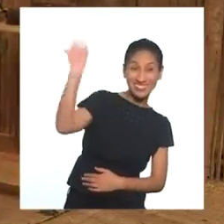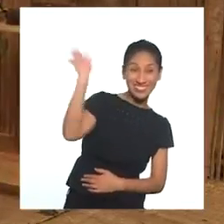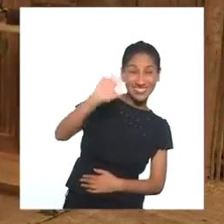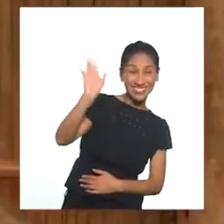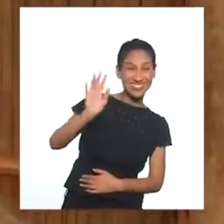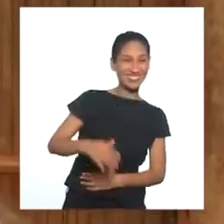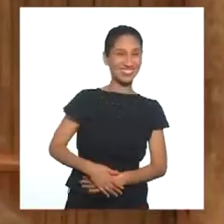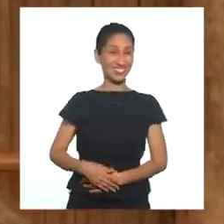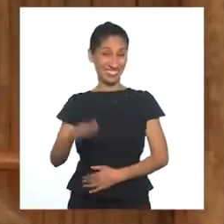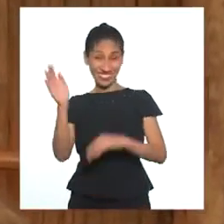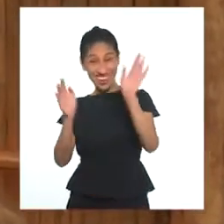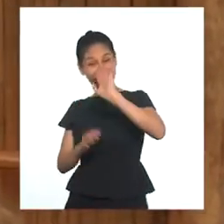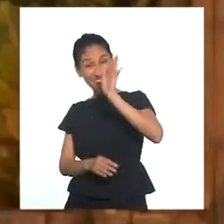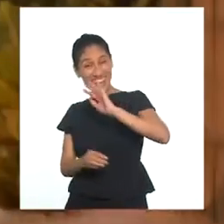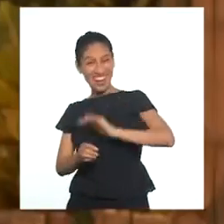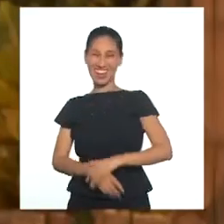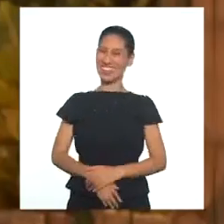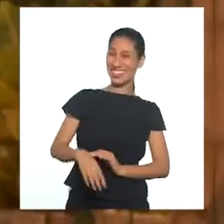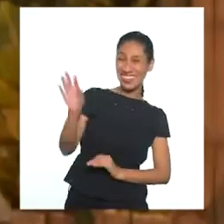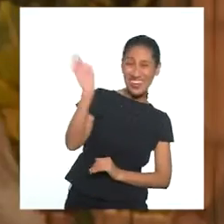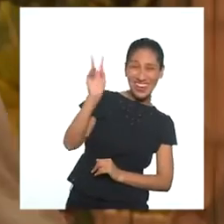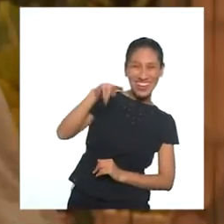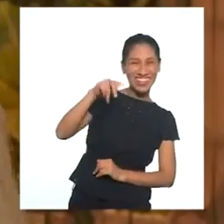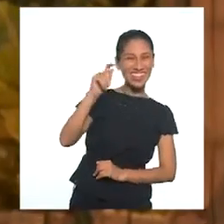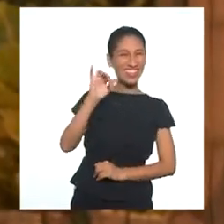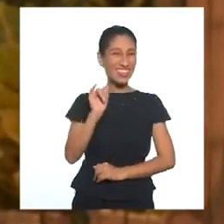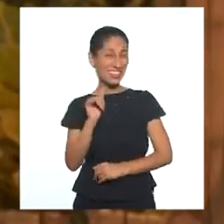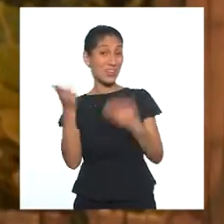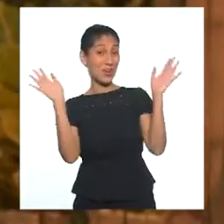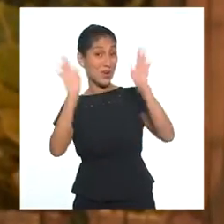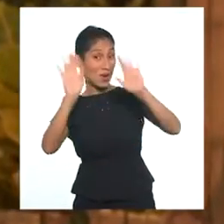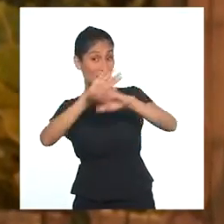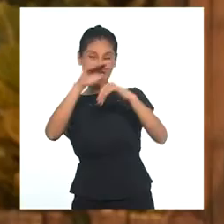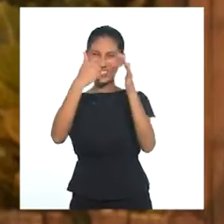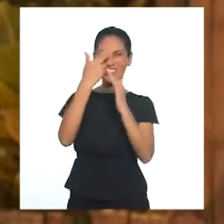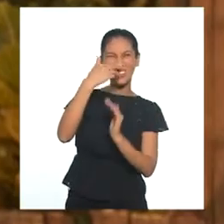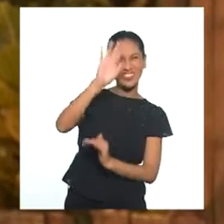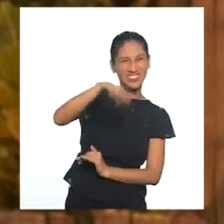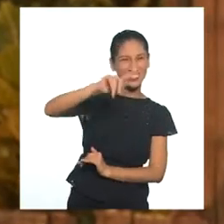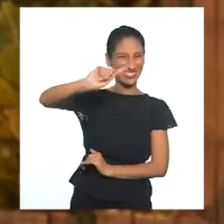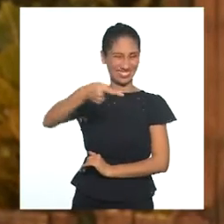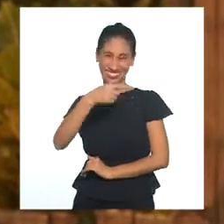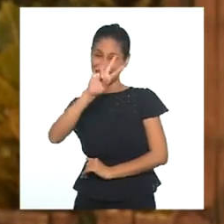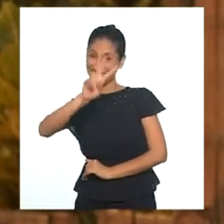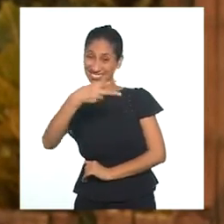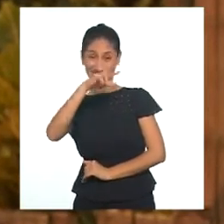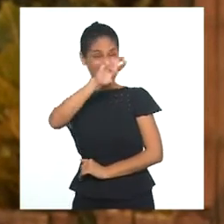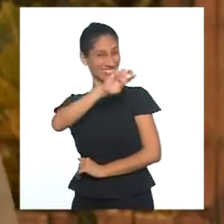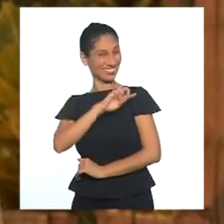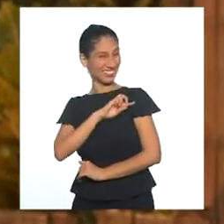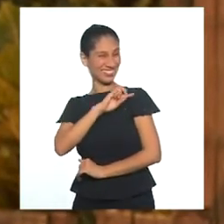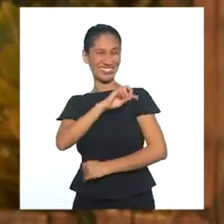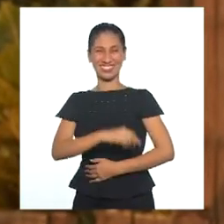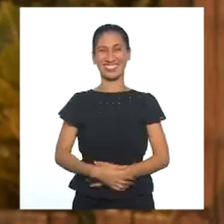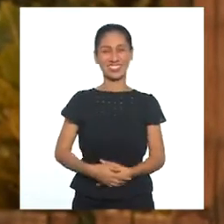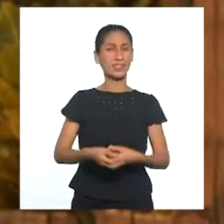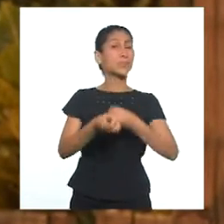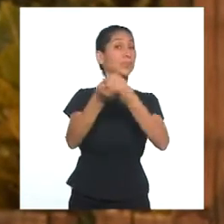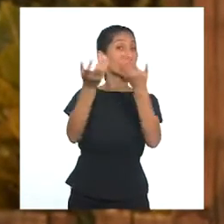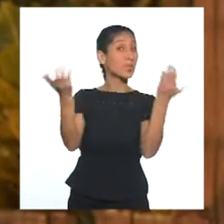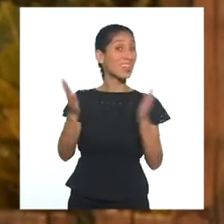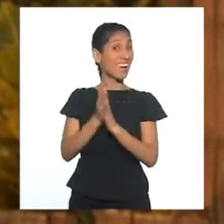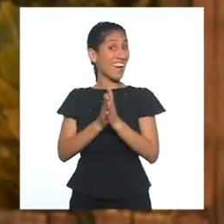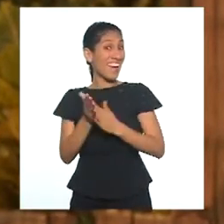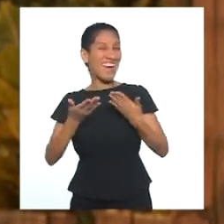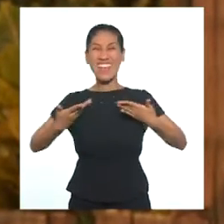¡Hola, hola! ¡Hola, Miki! ¡Hola, Nati! ¡Hola, chicas y chicos de primer y segundo grado de primaria! ¿Cómo